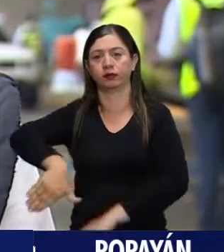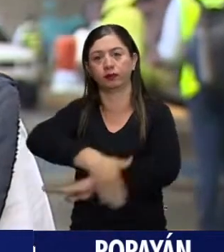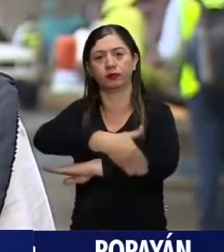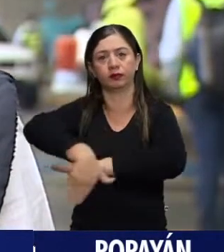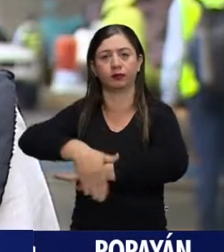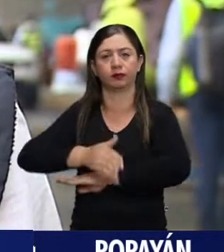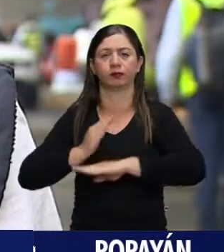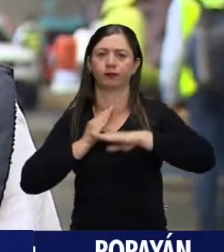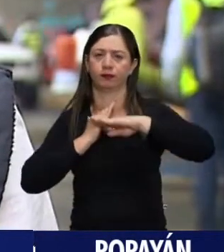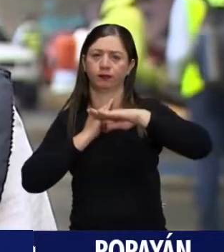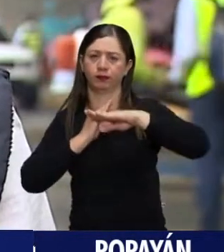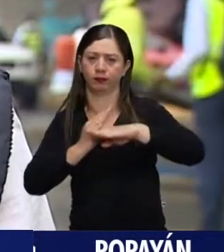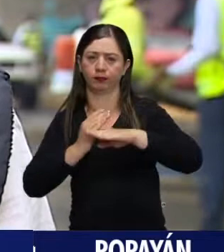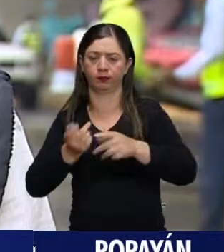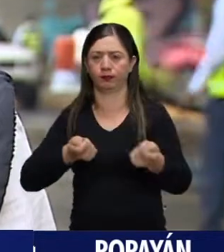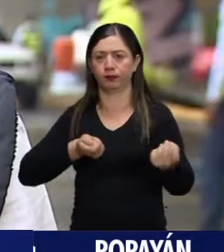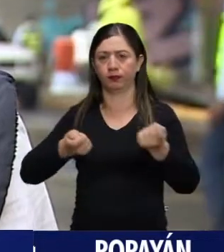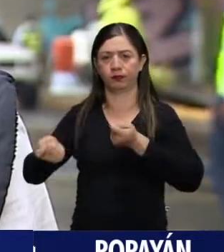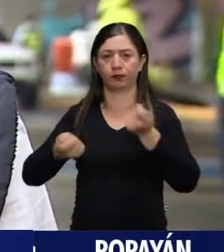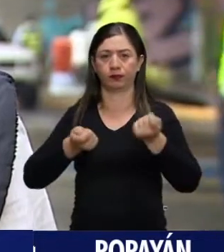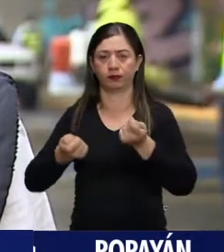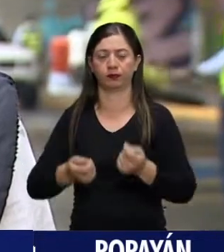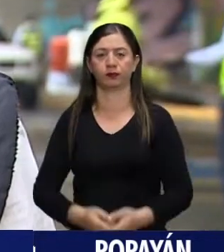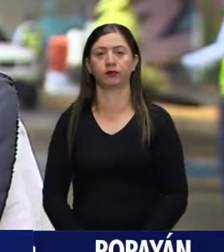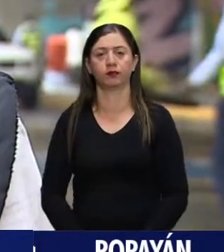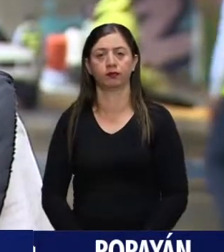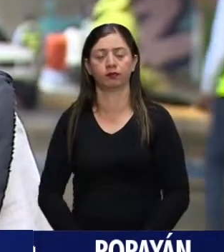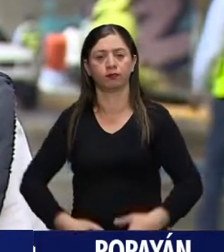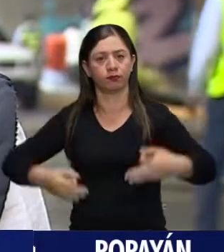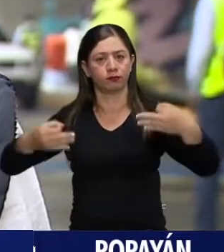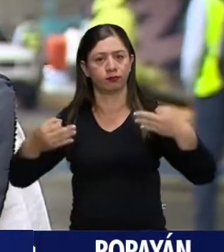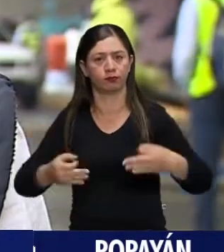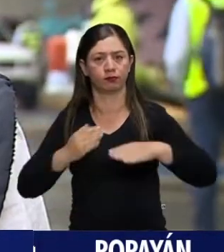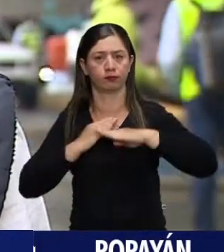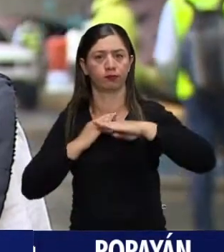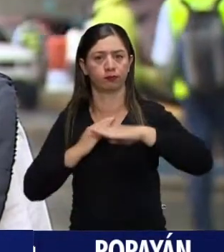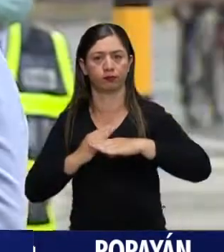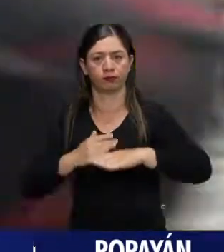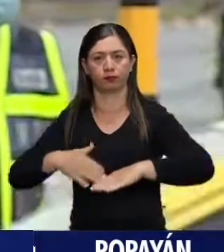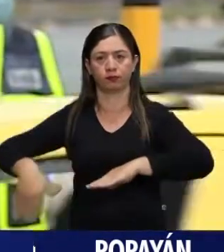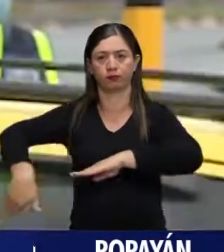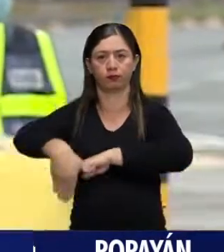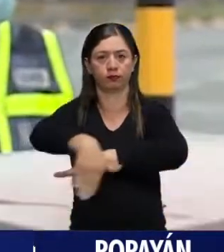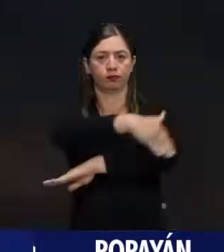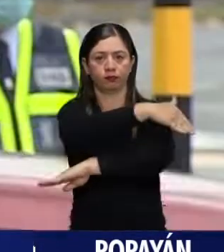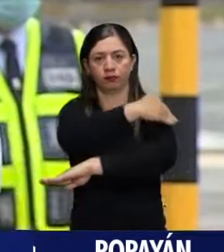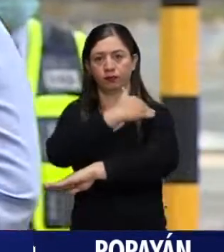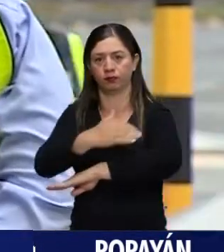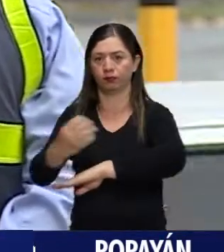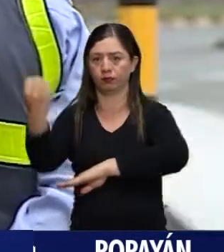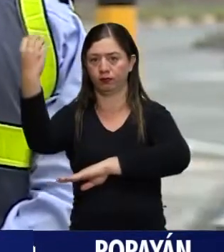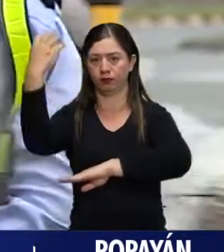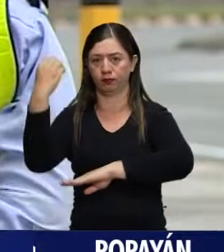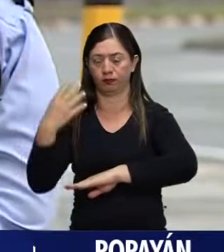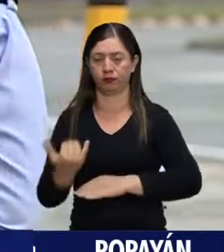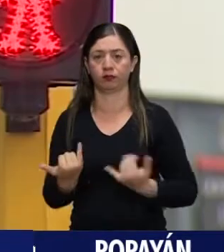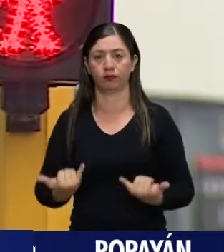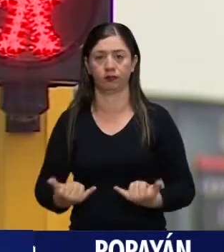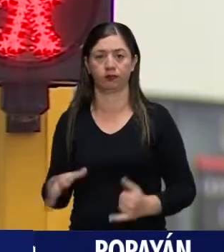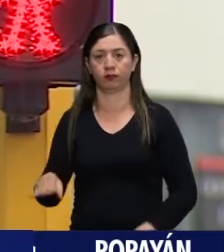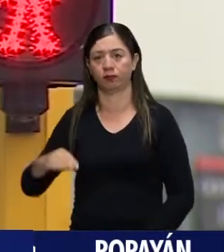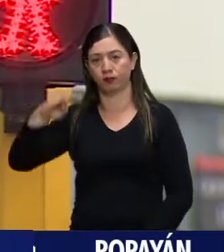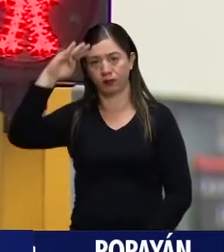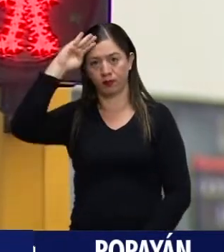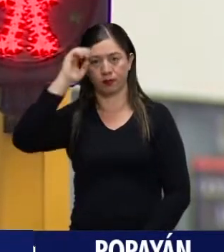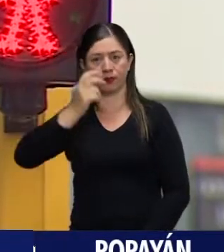prevenir, evitar y brindar seguridad en las diferentes intersecciones. Ahora la disponibilidad del cuerpo de agentes